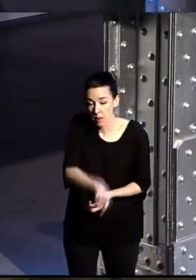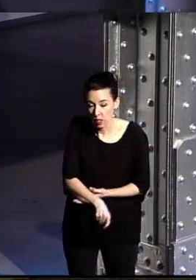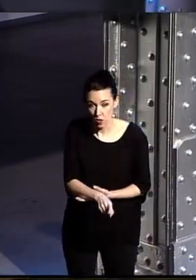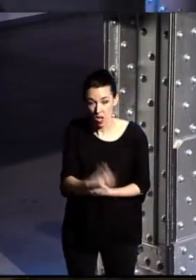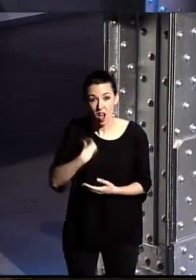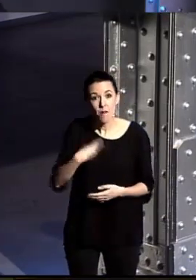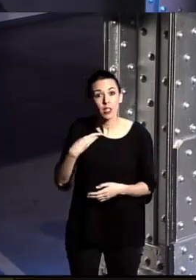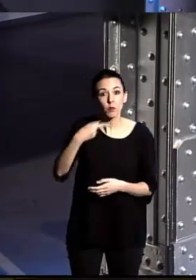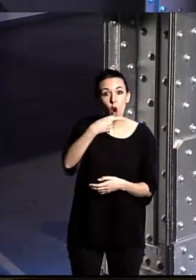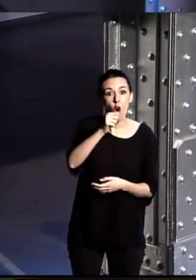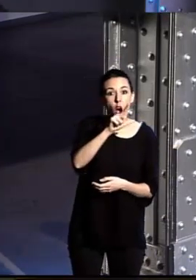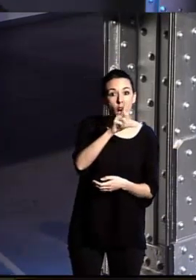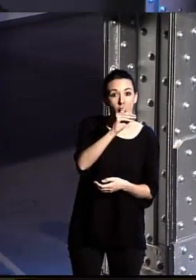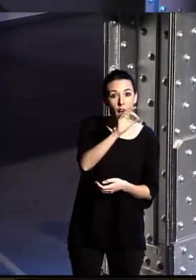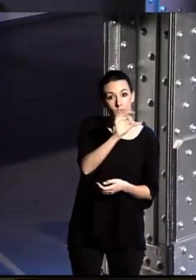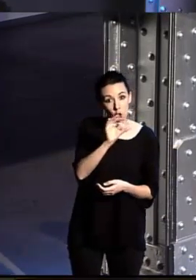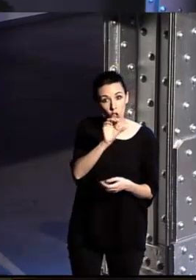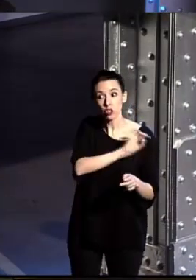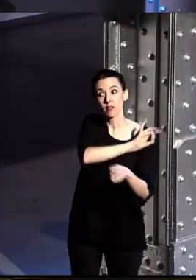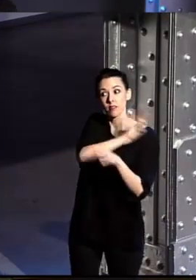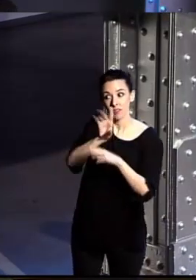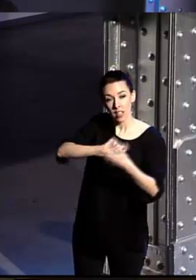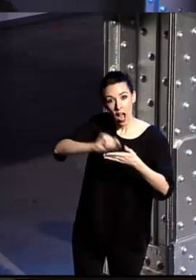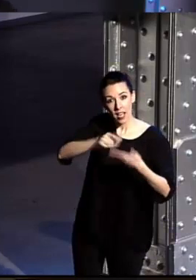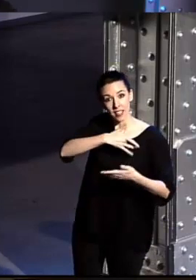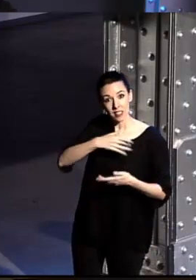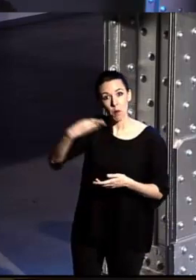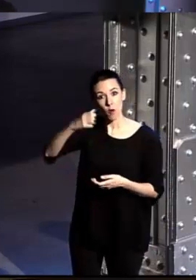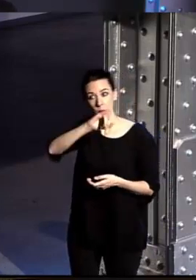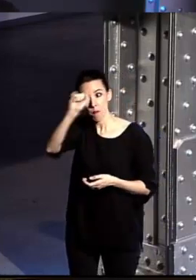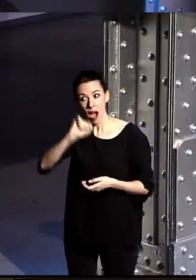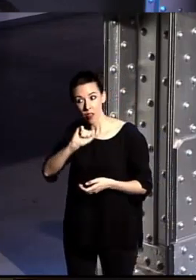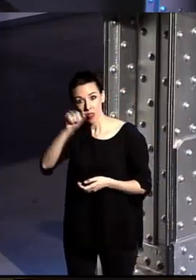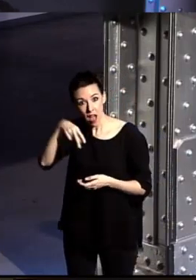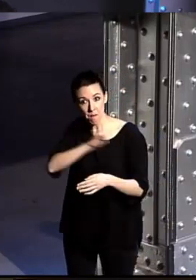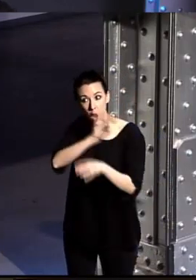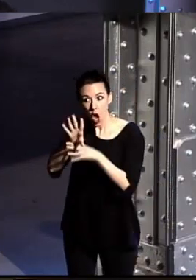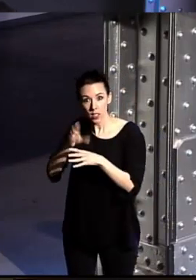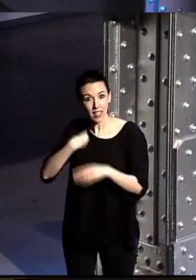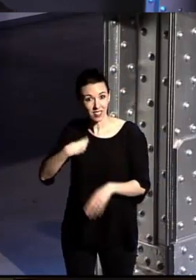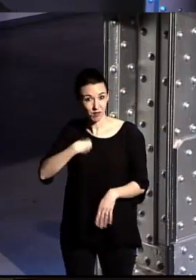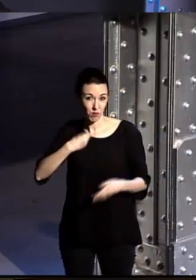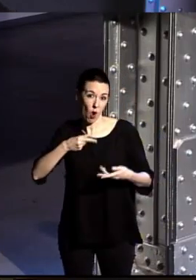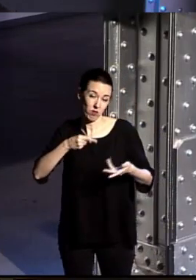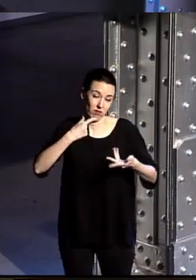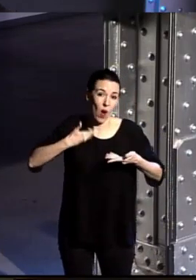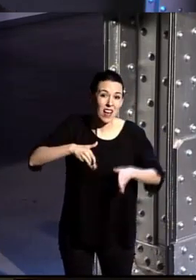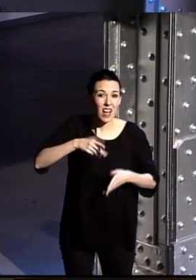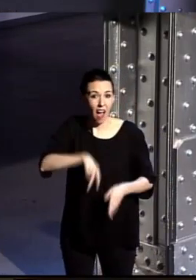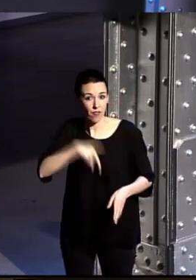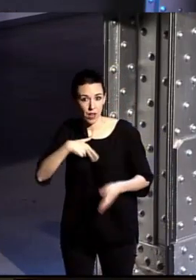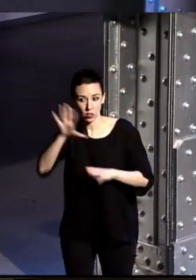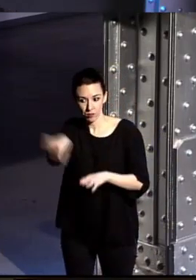eran las que Galdós le dirigía a Pardo Bazán, con lo cual sí, ahí tenemos un amor documental muy